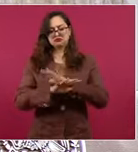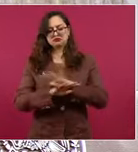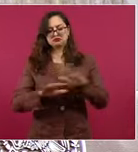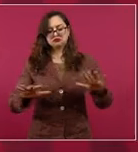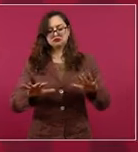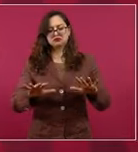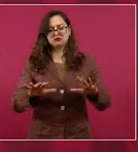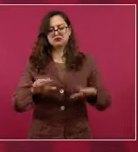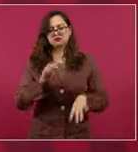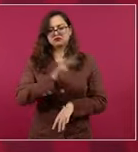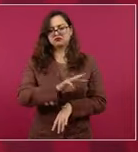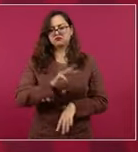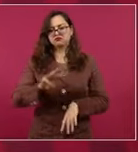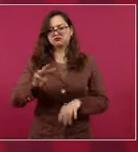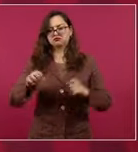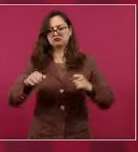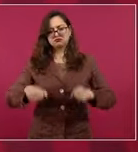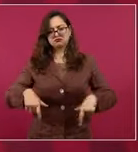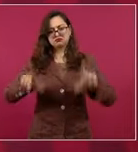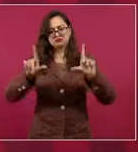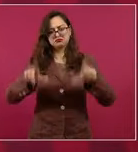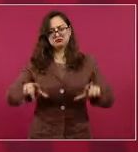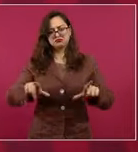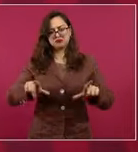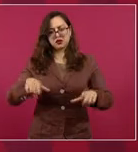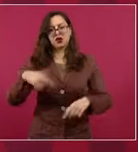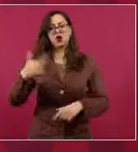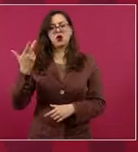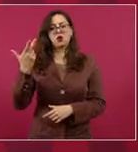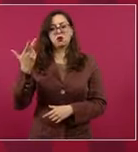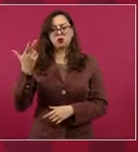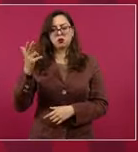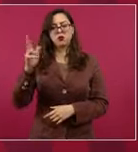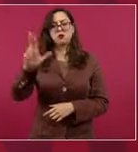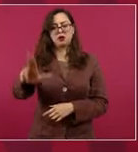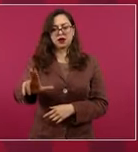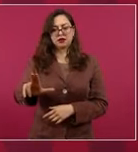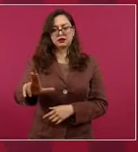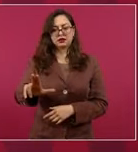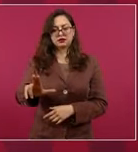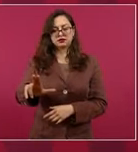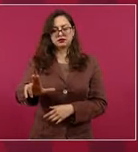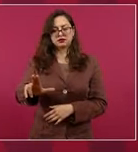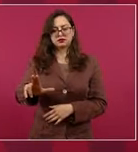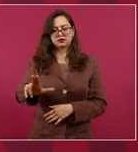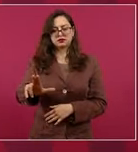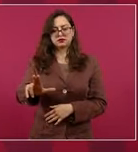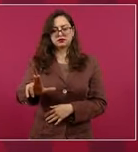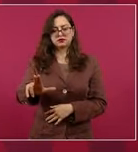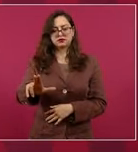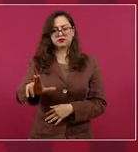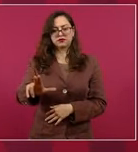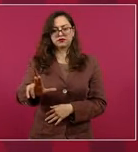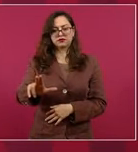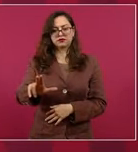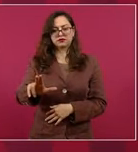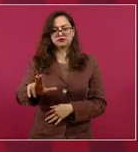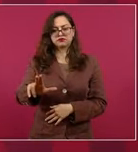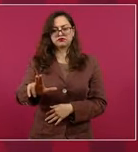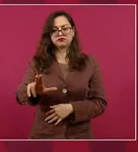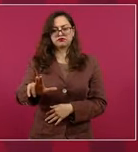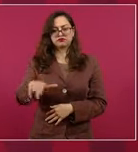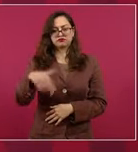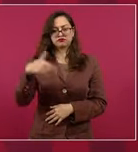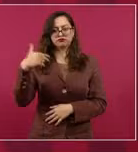del gobierno y lo puedan ustedes revisar, y que ella venga de este martes que